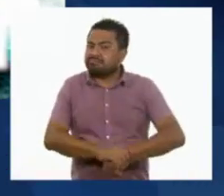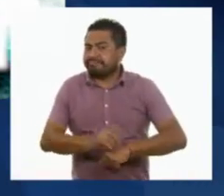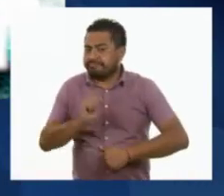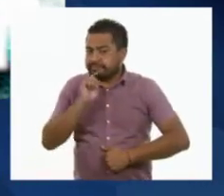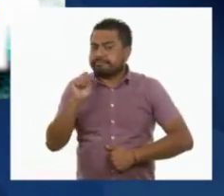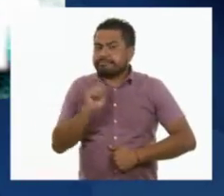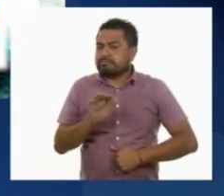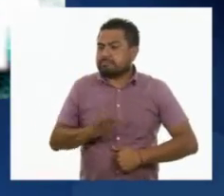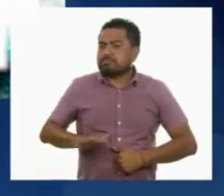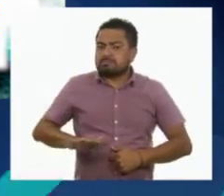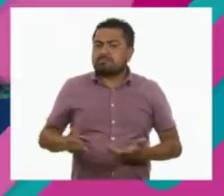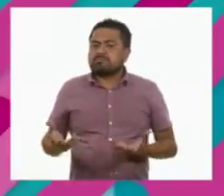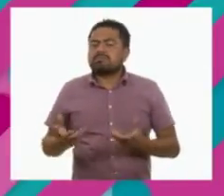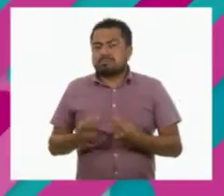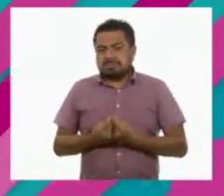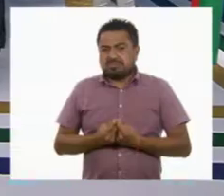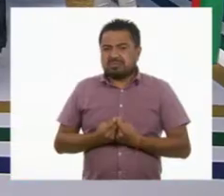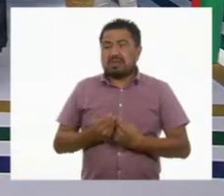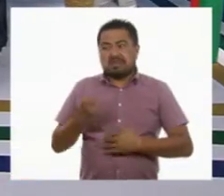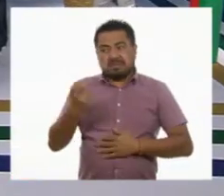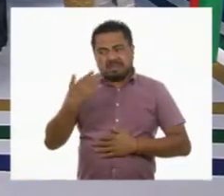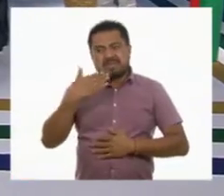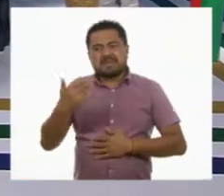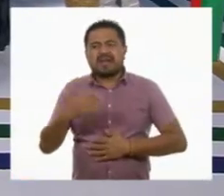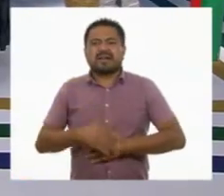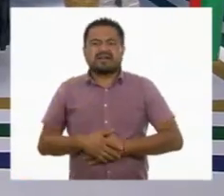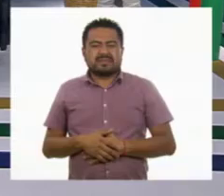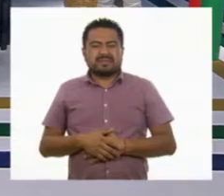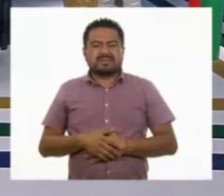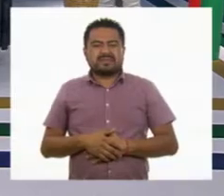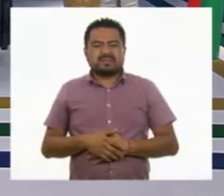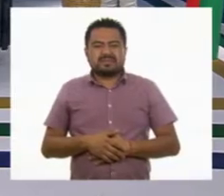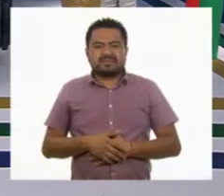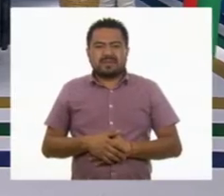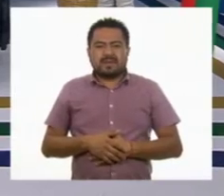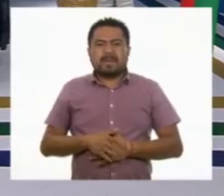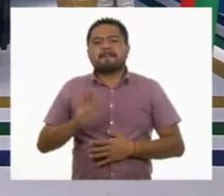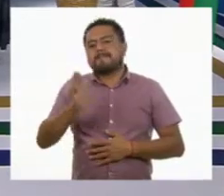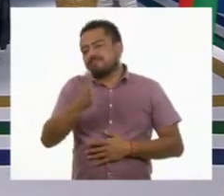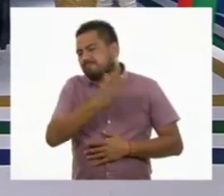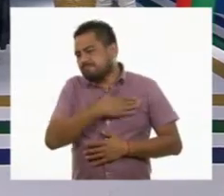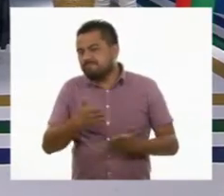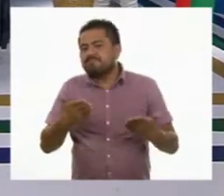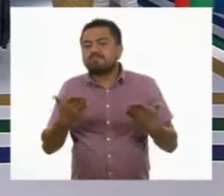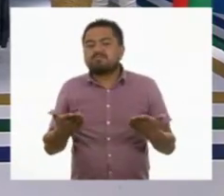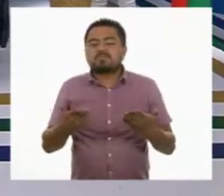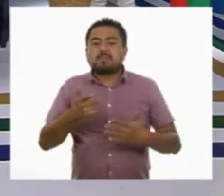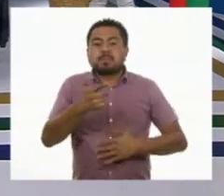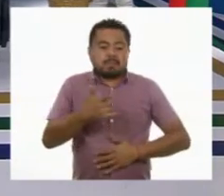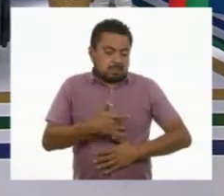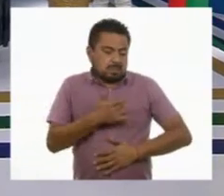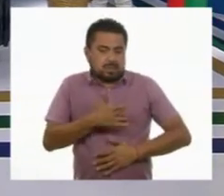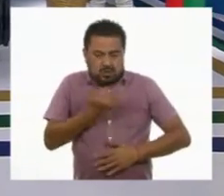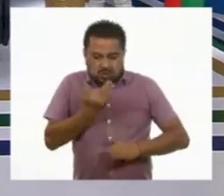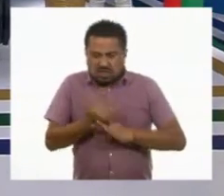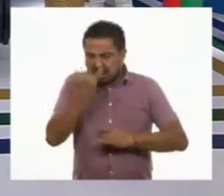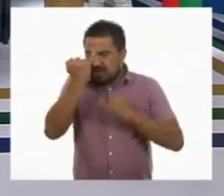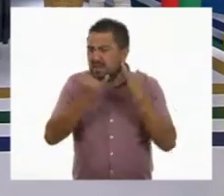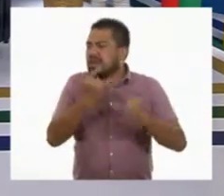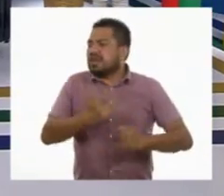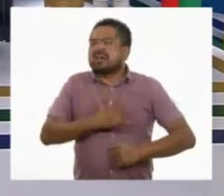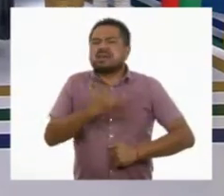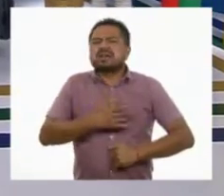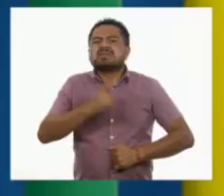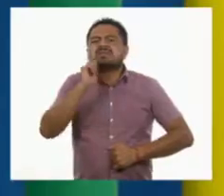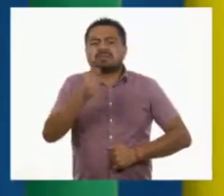muy bien. Esa es la actitud. Muy bien, ¿eh? Muy bien. Bueno, chicos, ¿qué les parecen estas ideas? ¿Qué te parece,